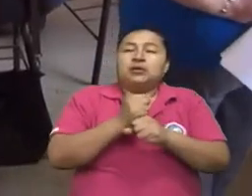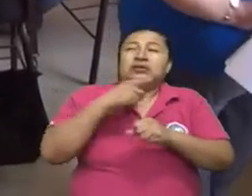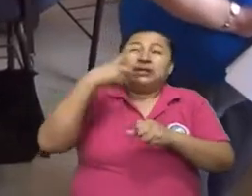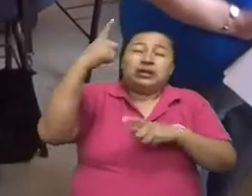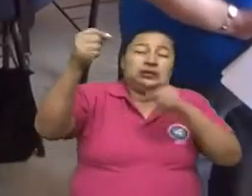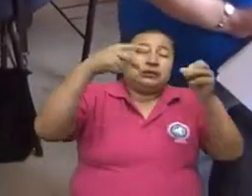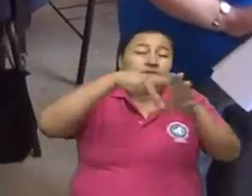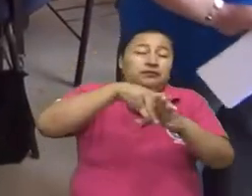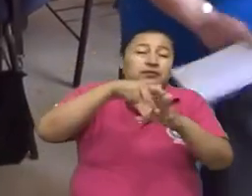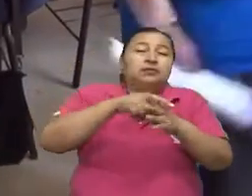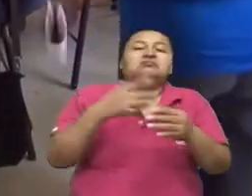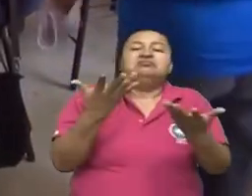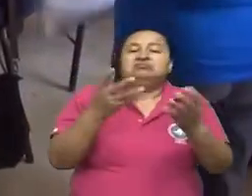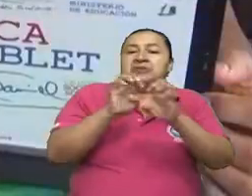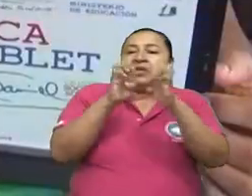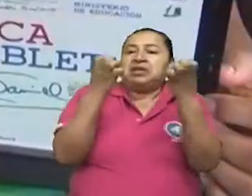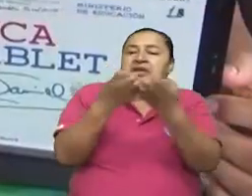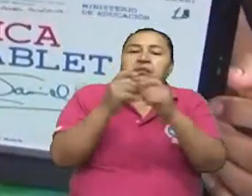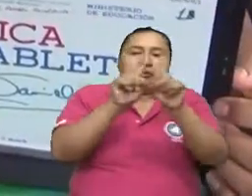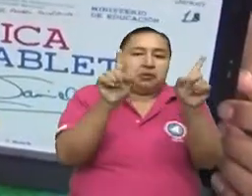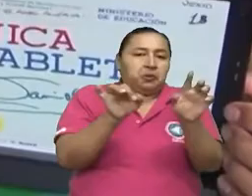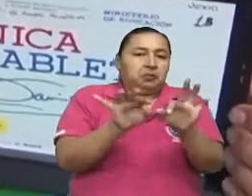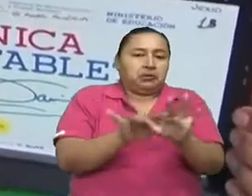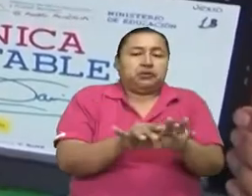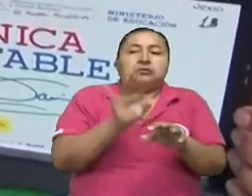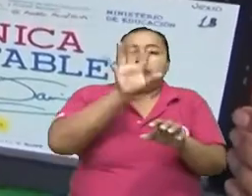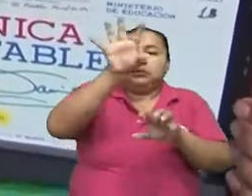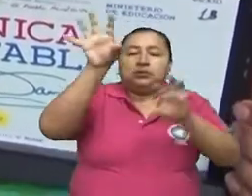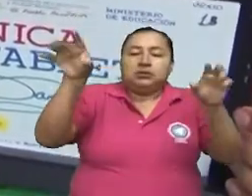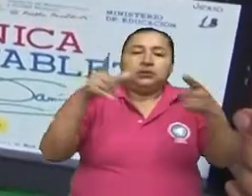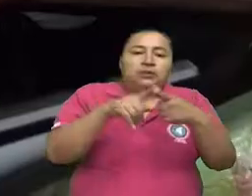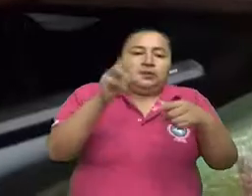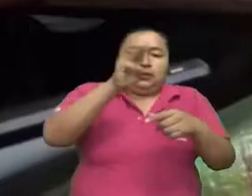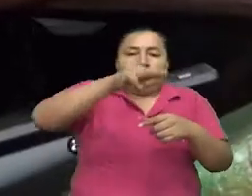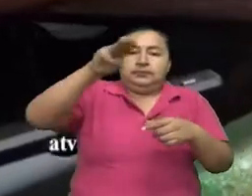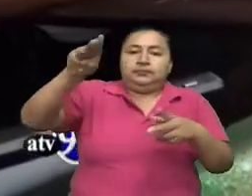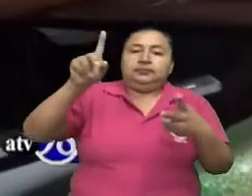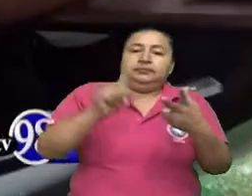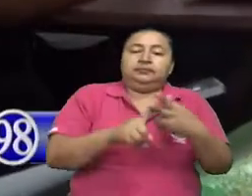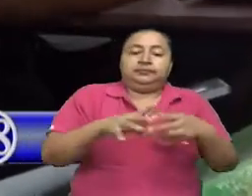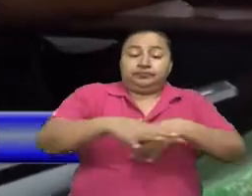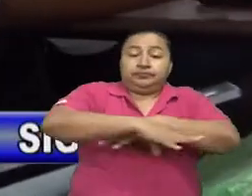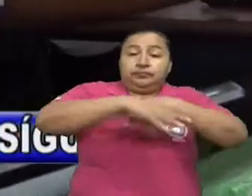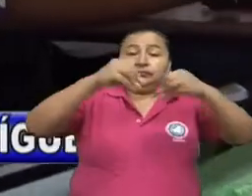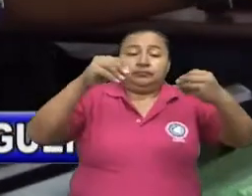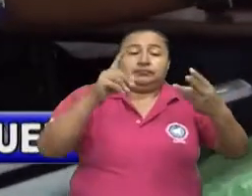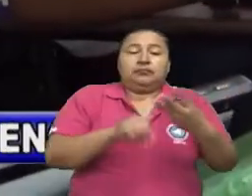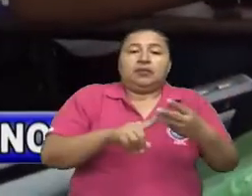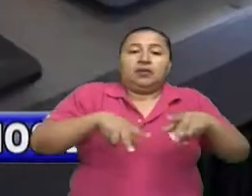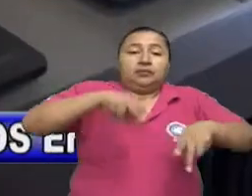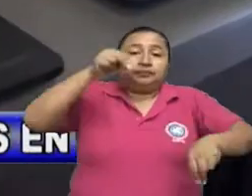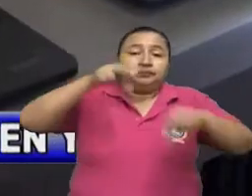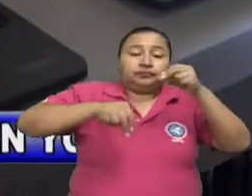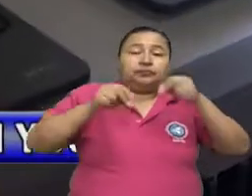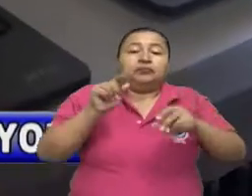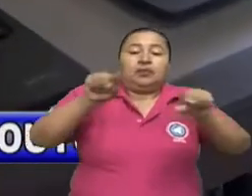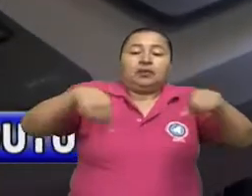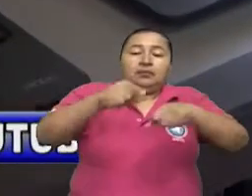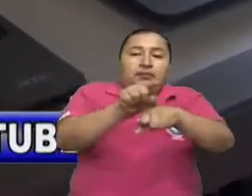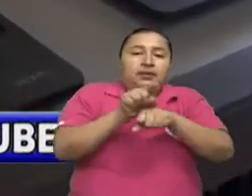campo equipos de computación en los departamentos de Matagalpa, Jinotega, Nueva Segovia y